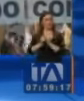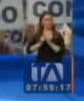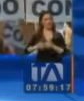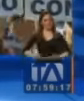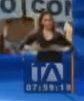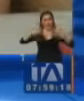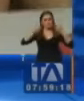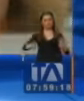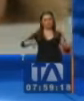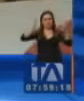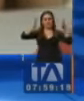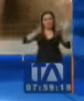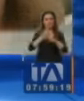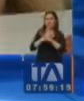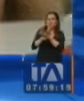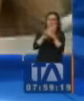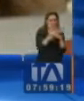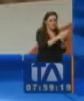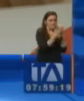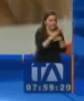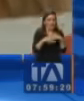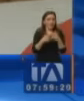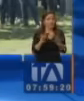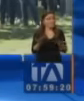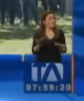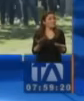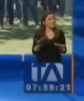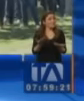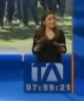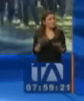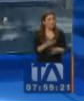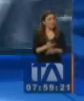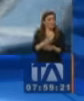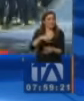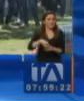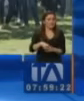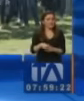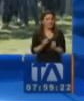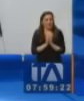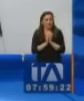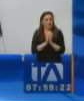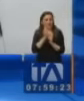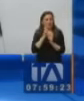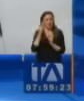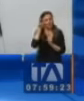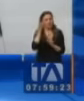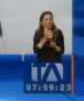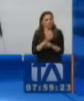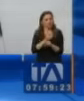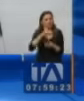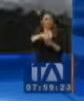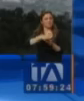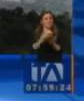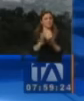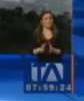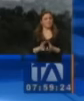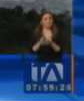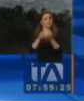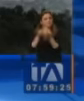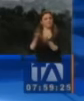amuralladas y estamos un poco, no tan protegidos adentro, pero creemos que estamos protegidos. Uh-huh. Esas torres